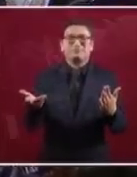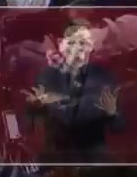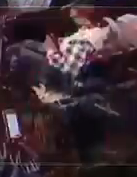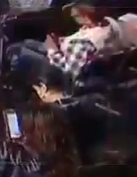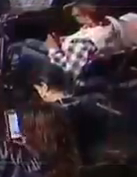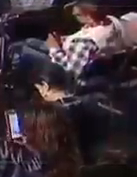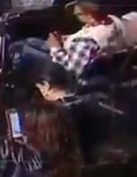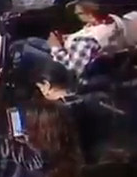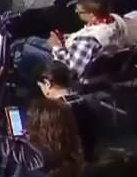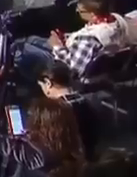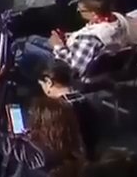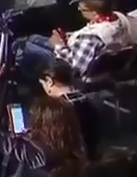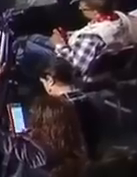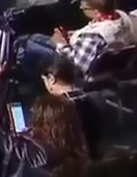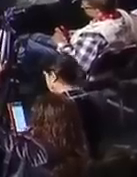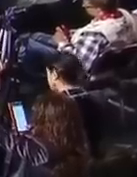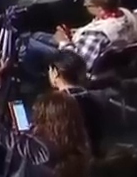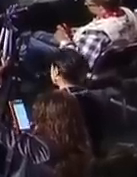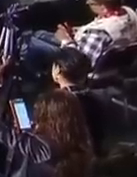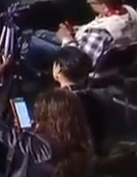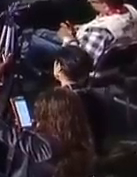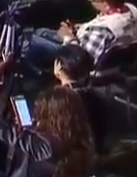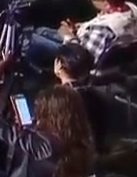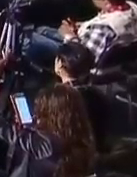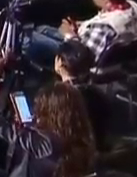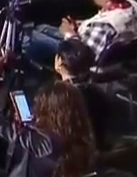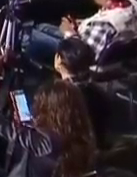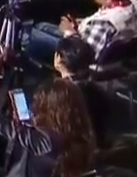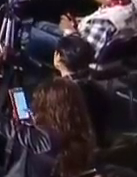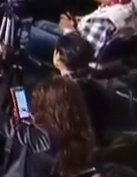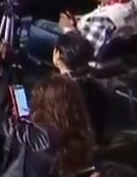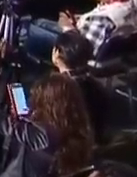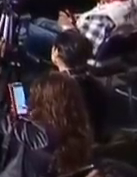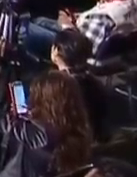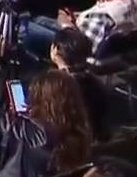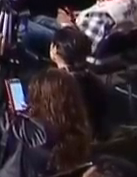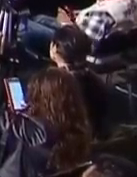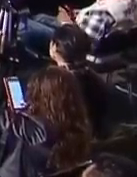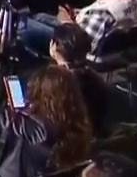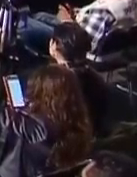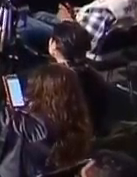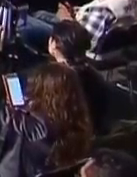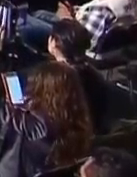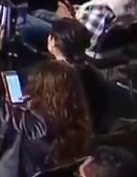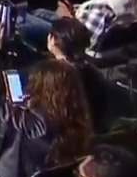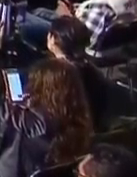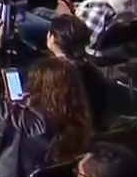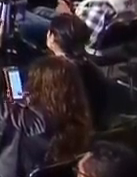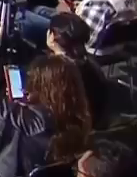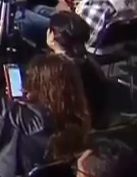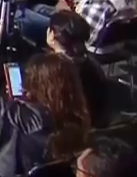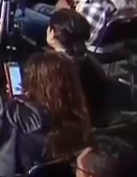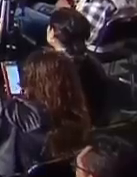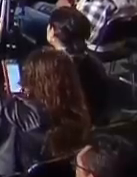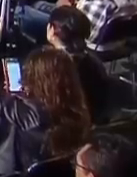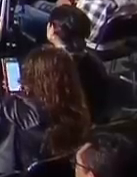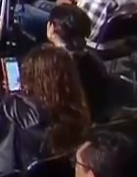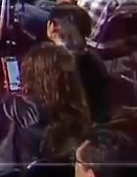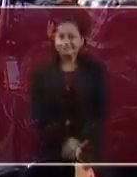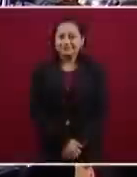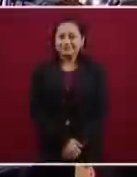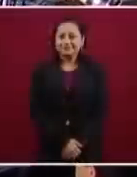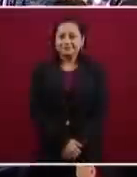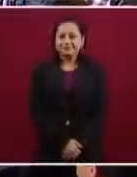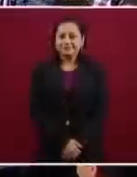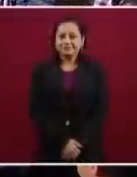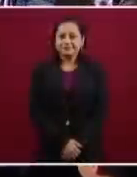ella no es la mano este periodista este se excede y